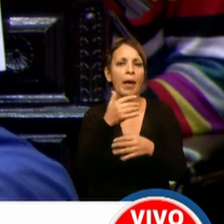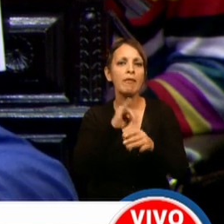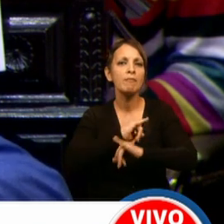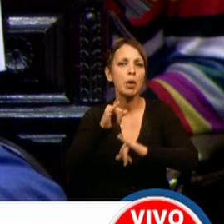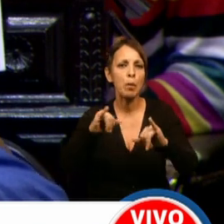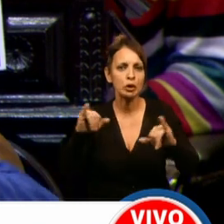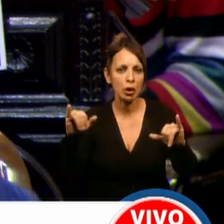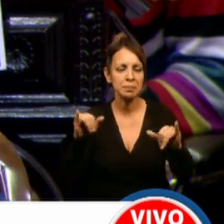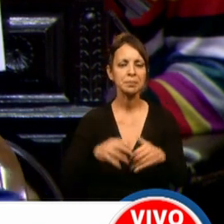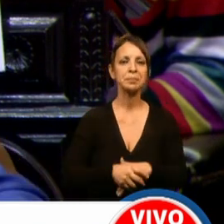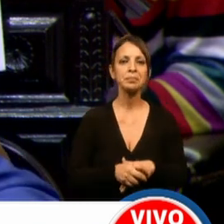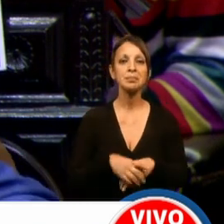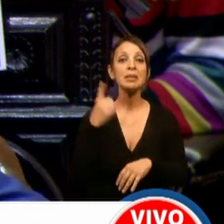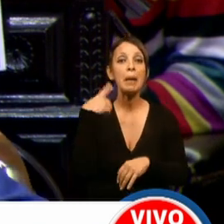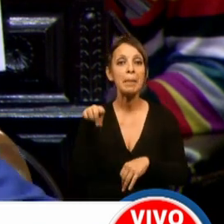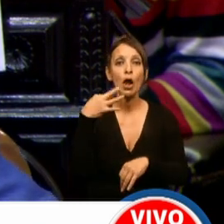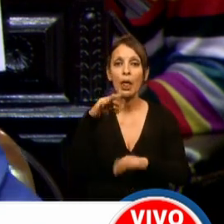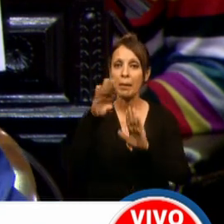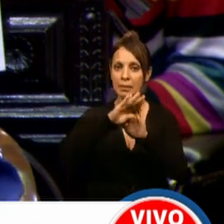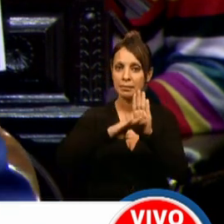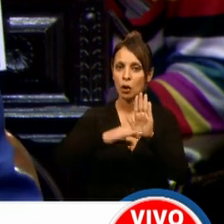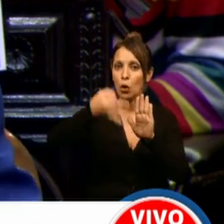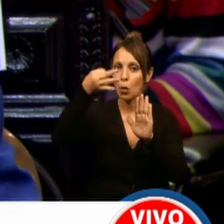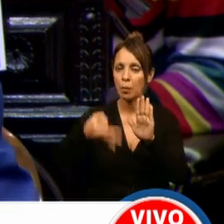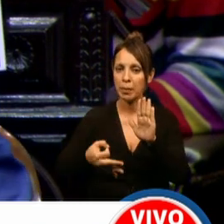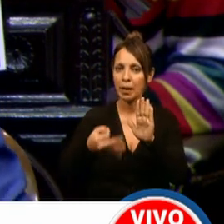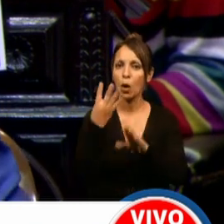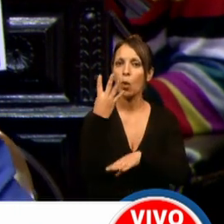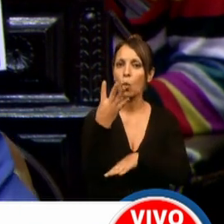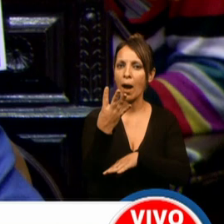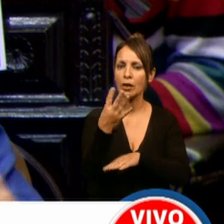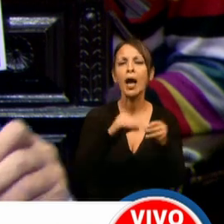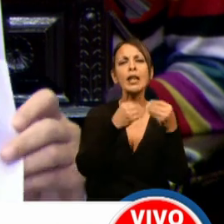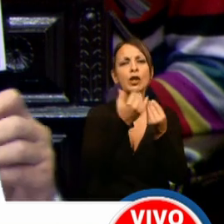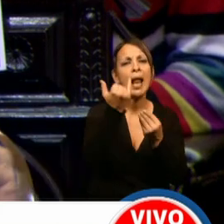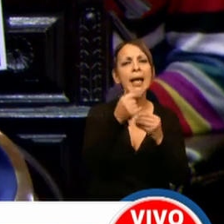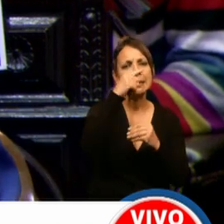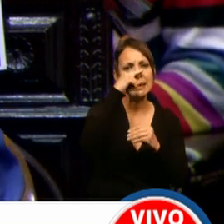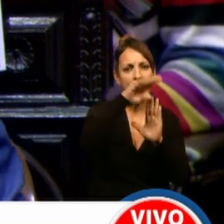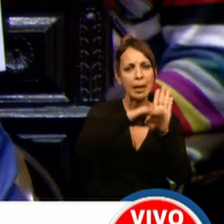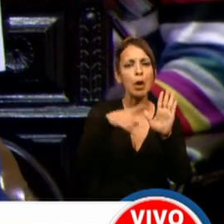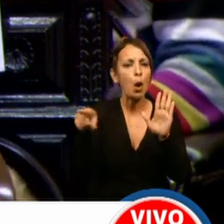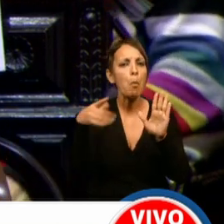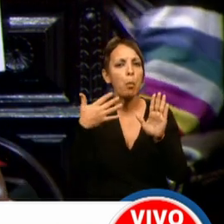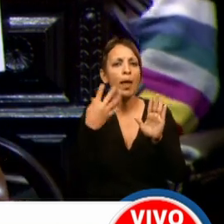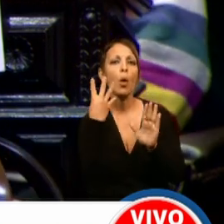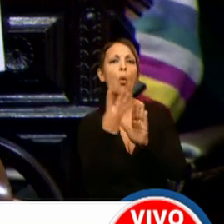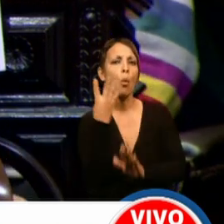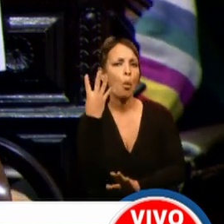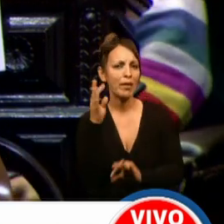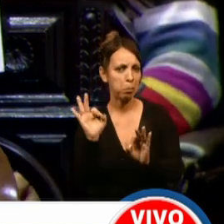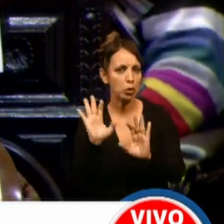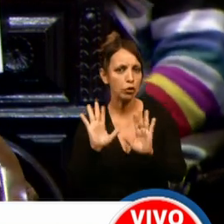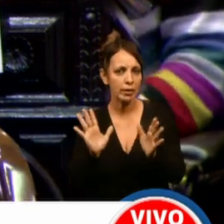para lo cual tienen que cumplir cuatro de siete criterios que bien leyó mi compañera macha pero que yo quisiera